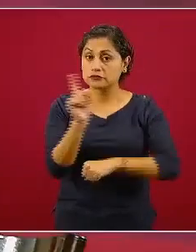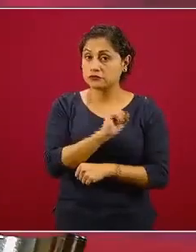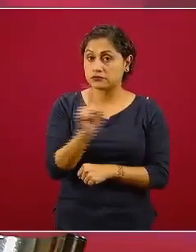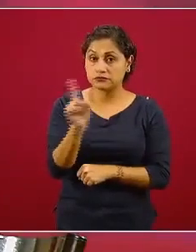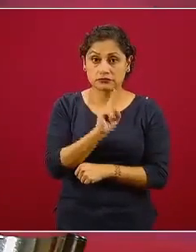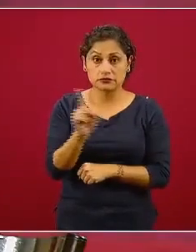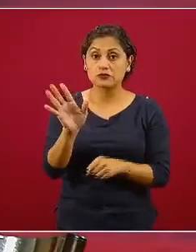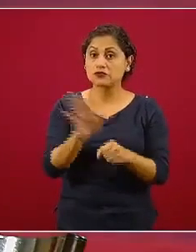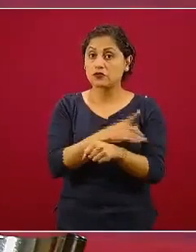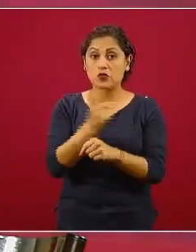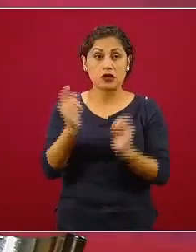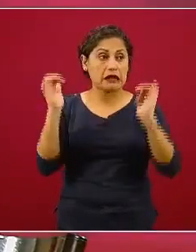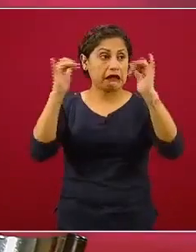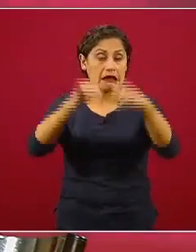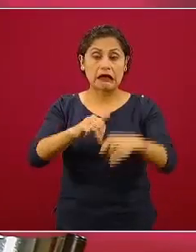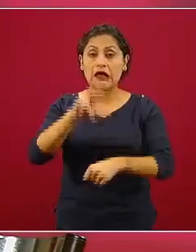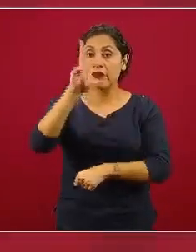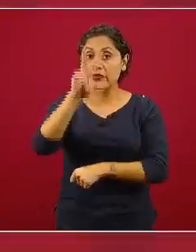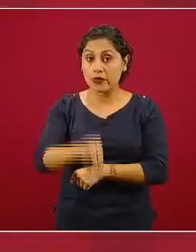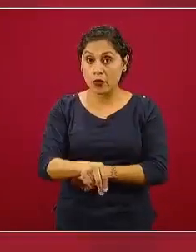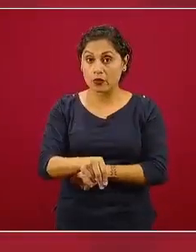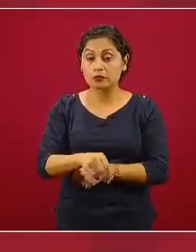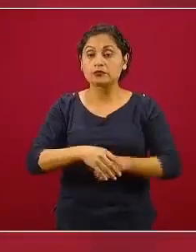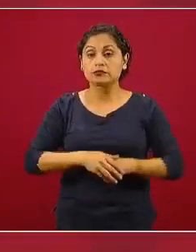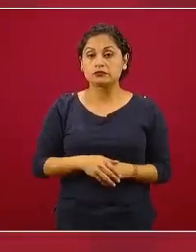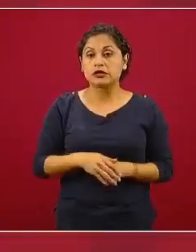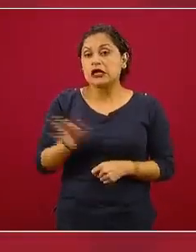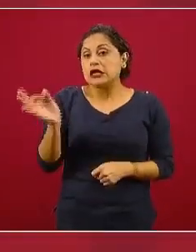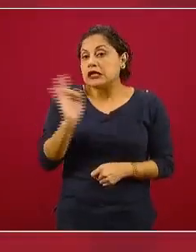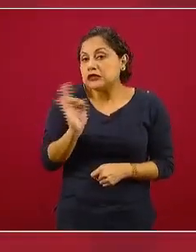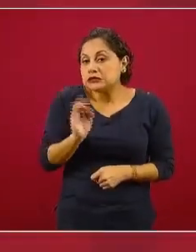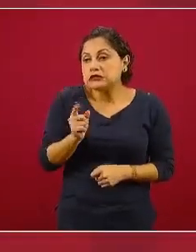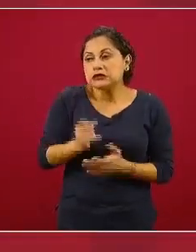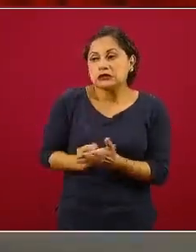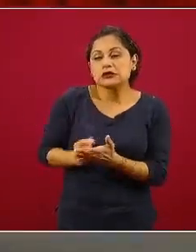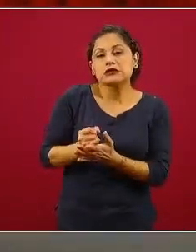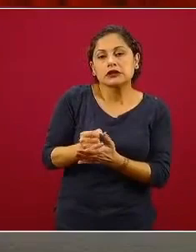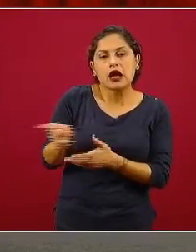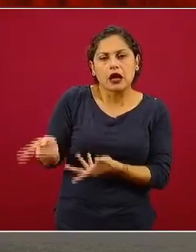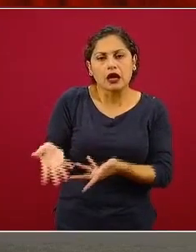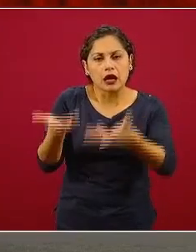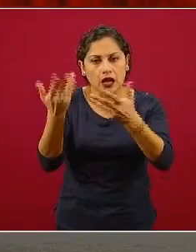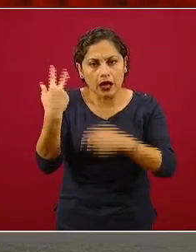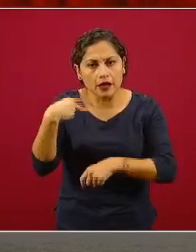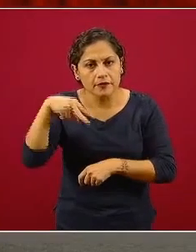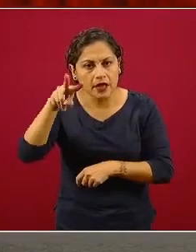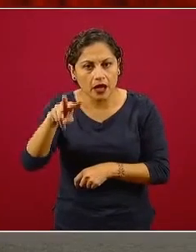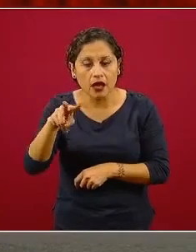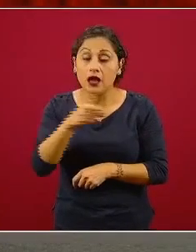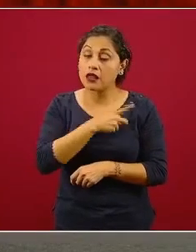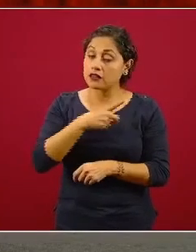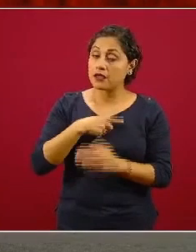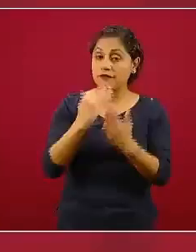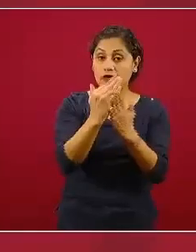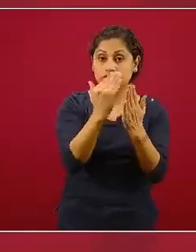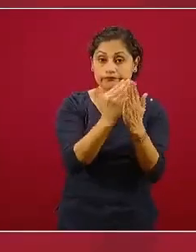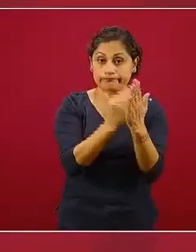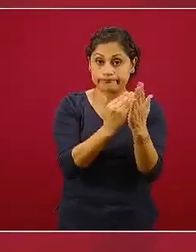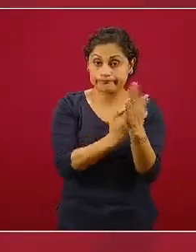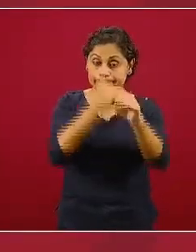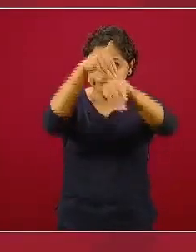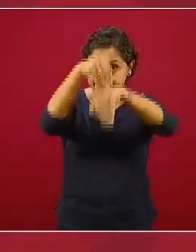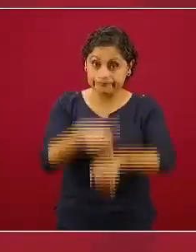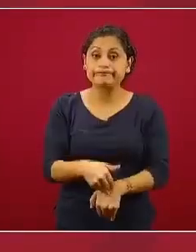queremos concentraciones públicas. Entonces, si llegara a determinarse que ocurriría con estas condiciones, ocurriría